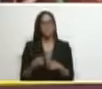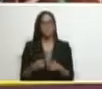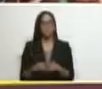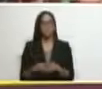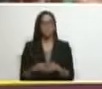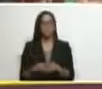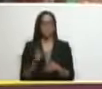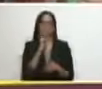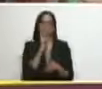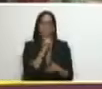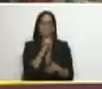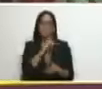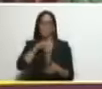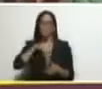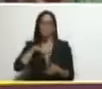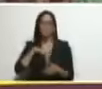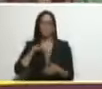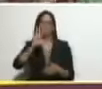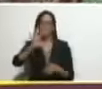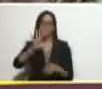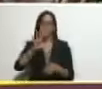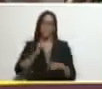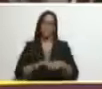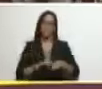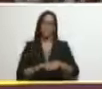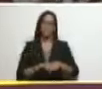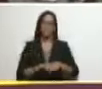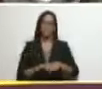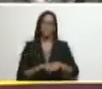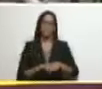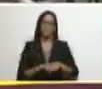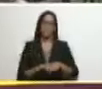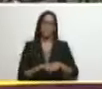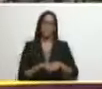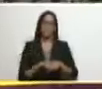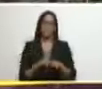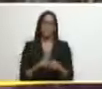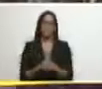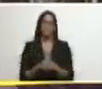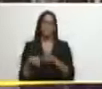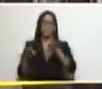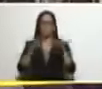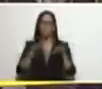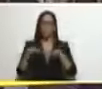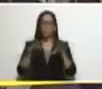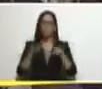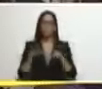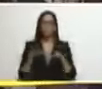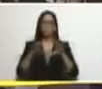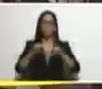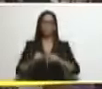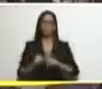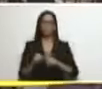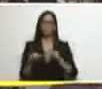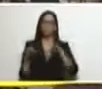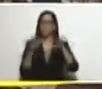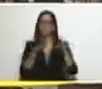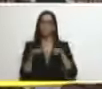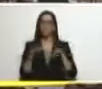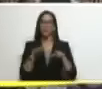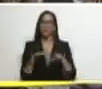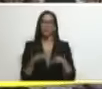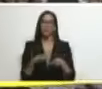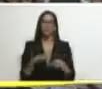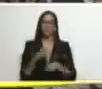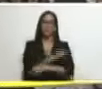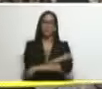lo que llamamos nosotros el quinto periodo, el periodo de la conspiración imperial, de la conspiración de la